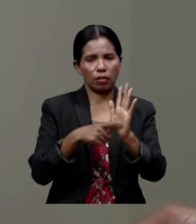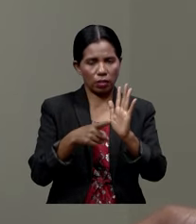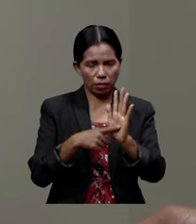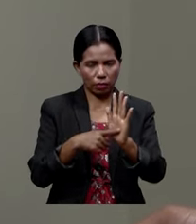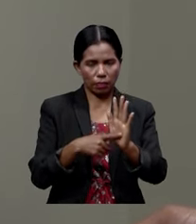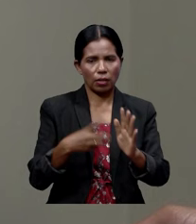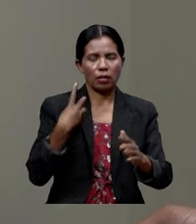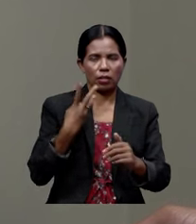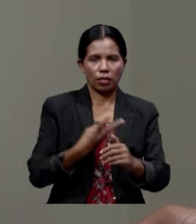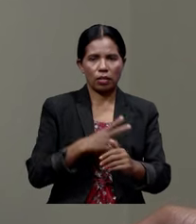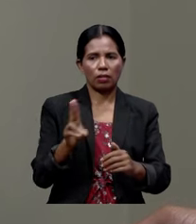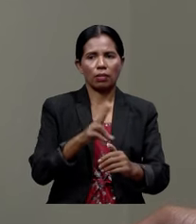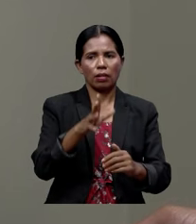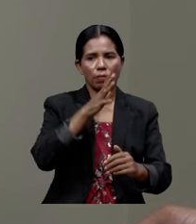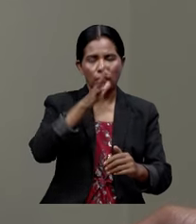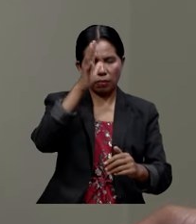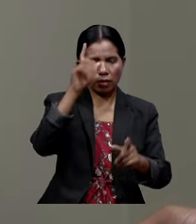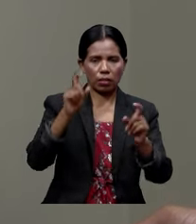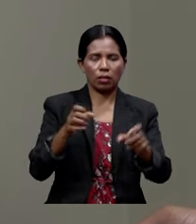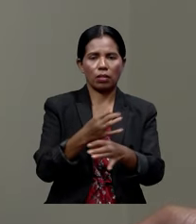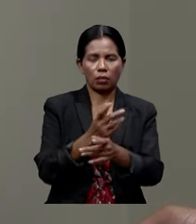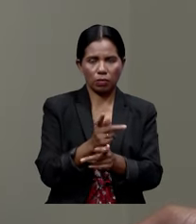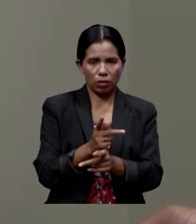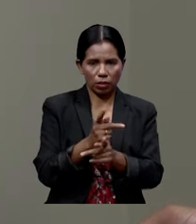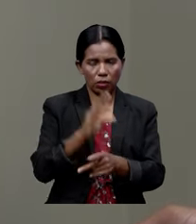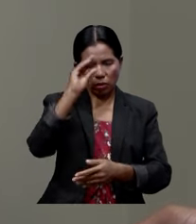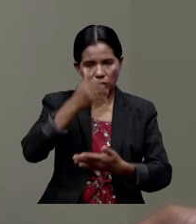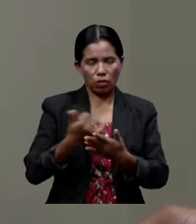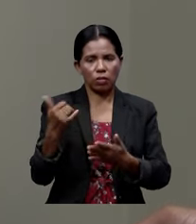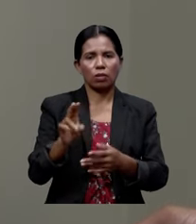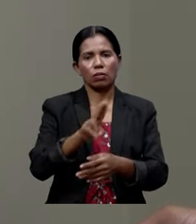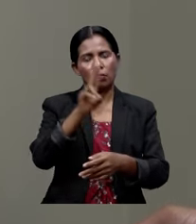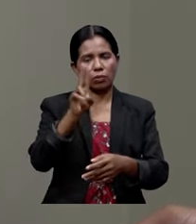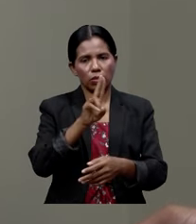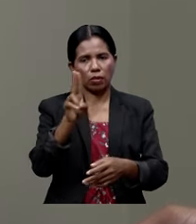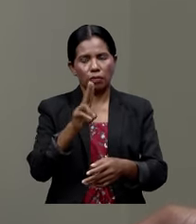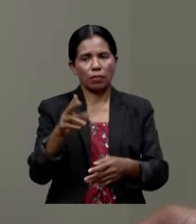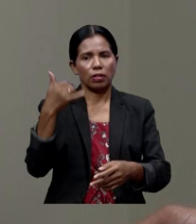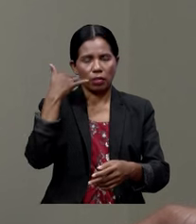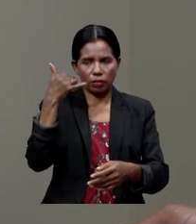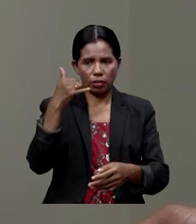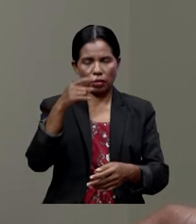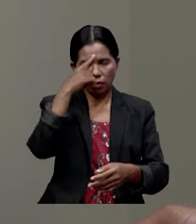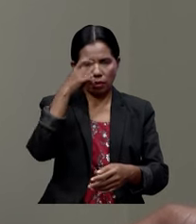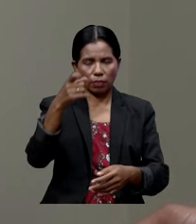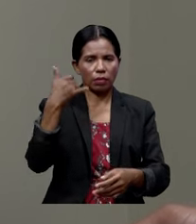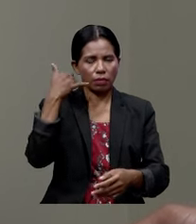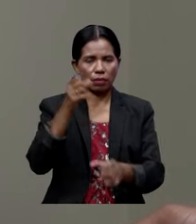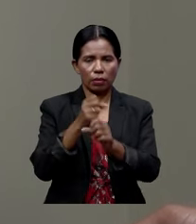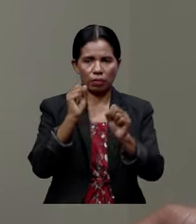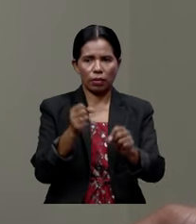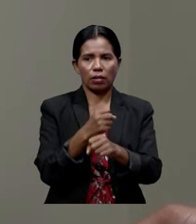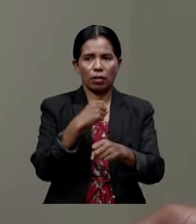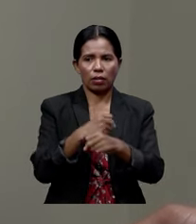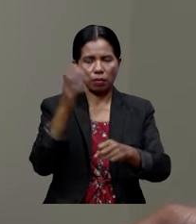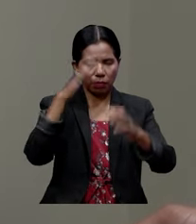Tung inaamos sir ting kudado, wan sir la bale, utilize na mas telefoni, tung telefoni mas bale halo